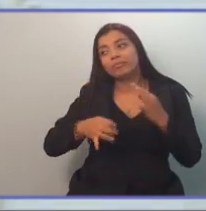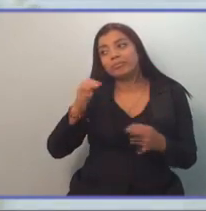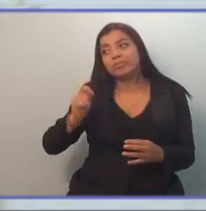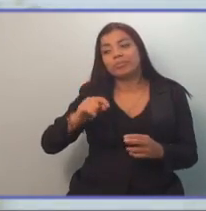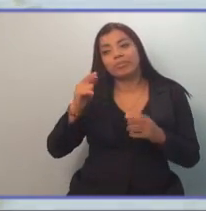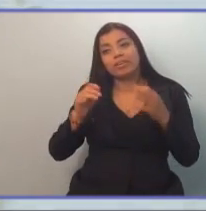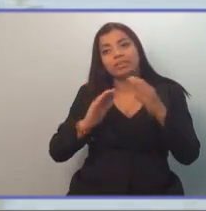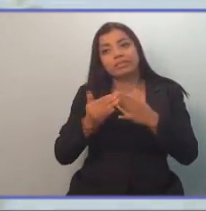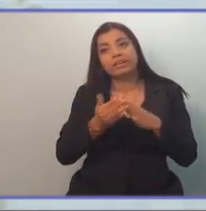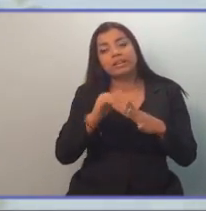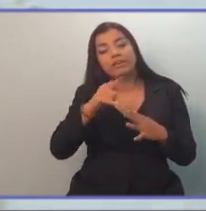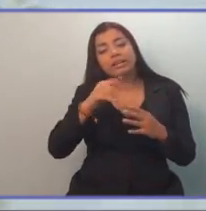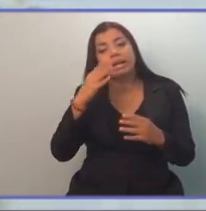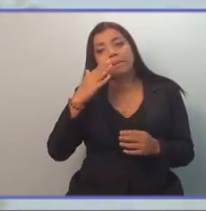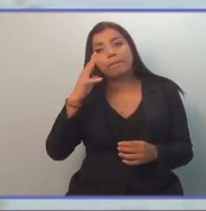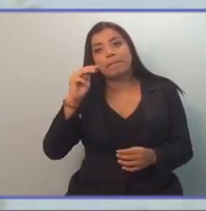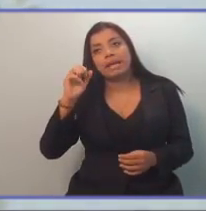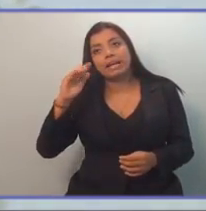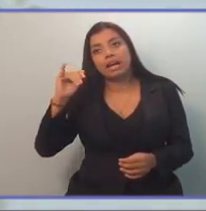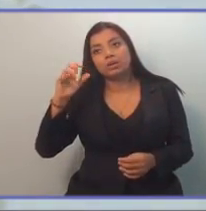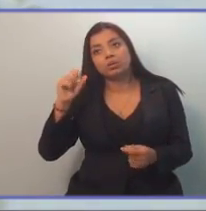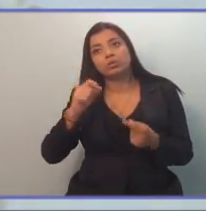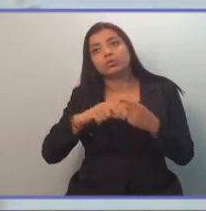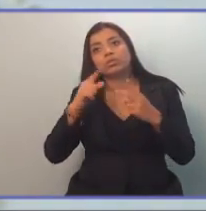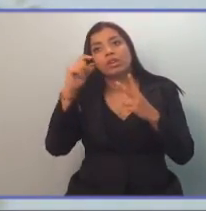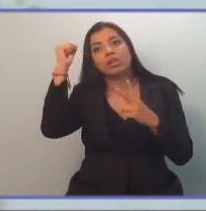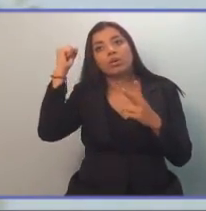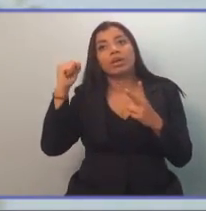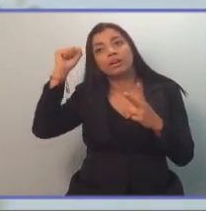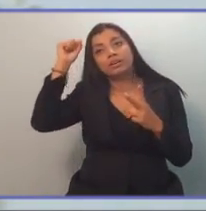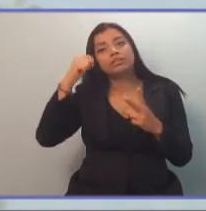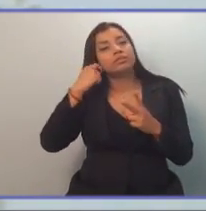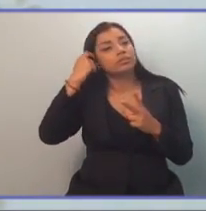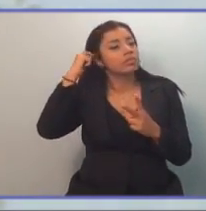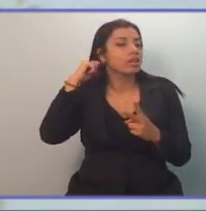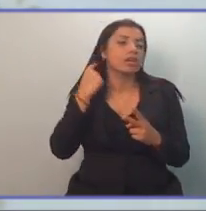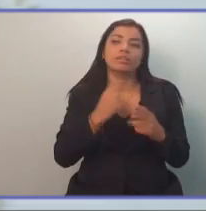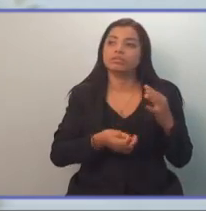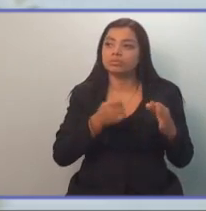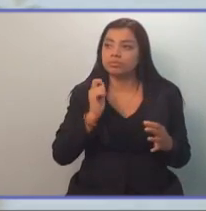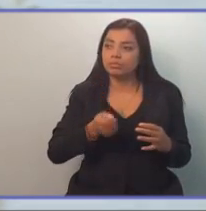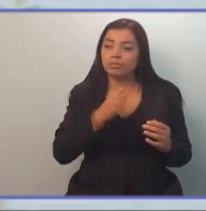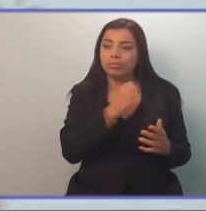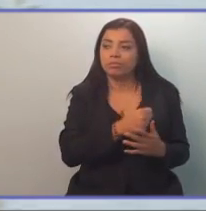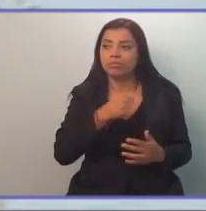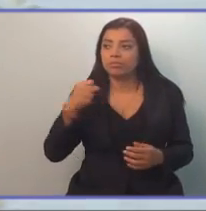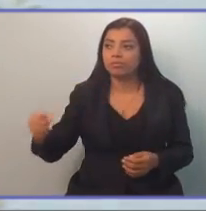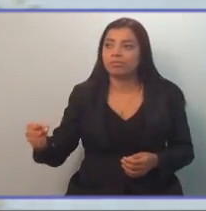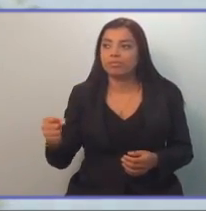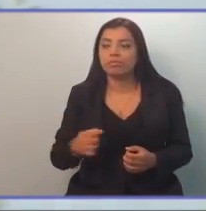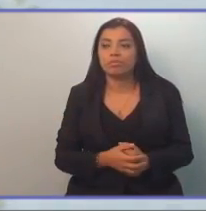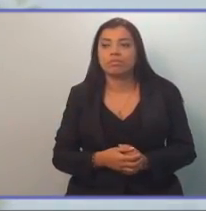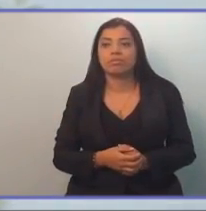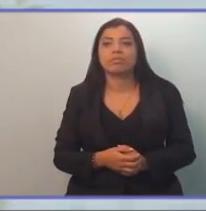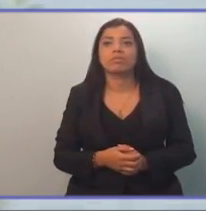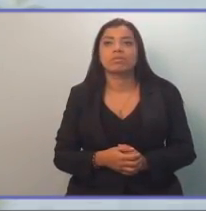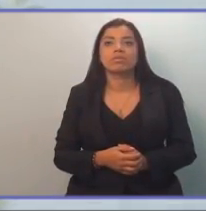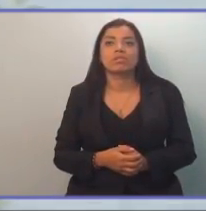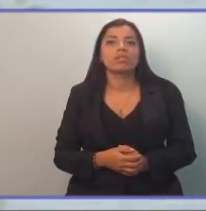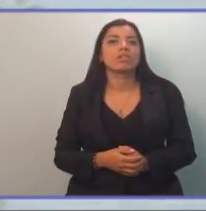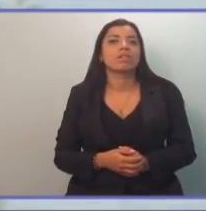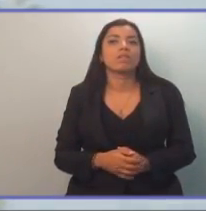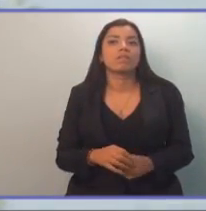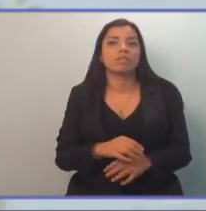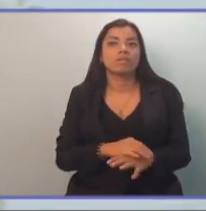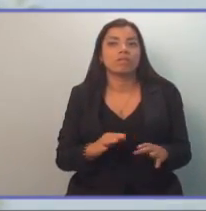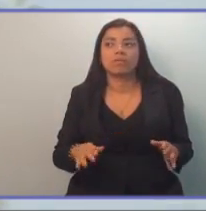de Mexicanos y de Delgado, trasladando a un juez de los dos jueces de los civiles hacia esas sedes judiciales. Se